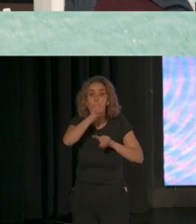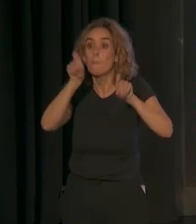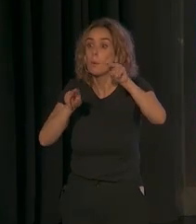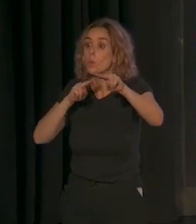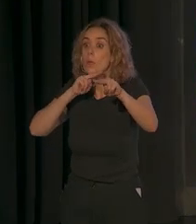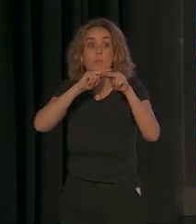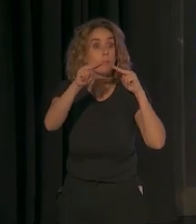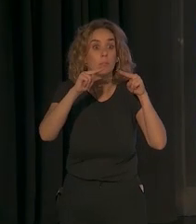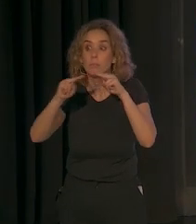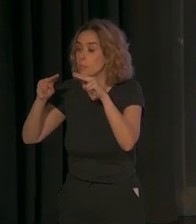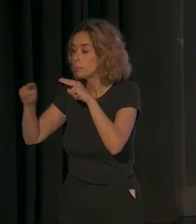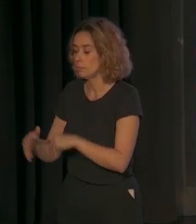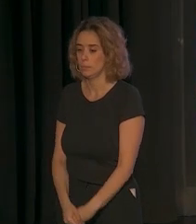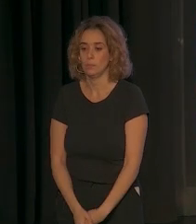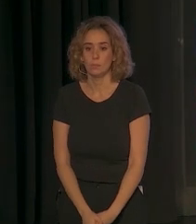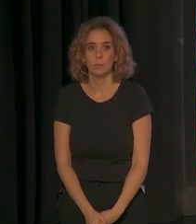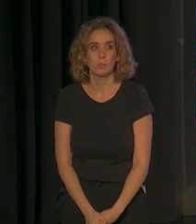preguntas.